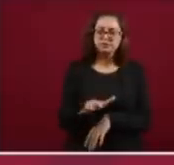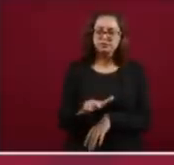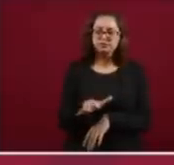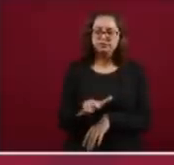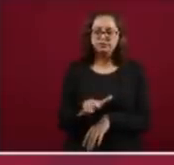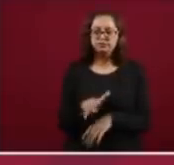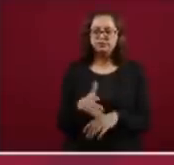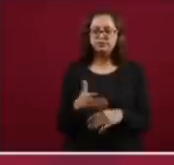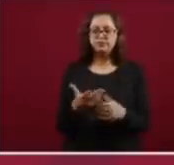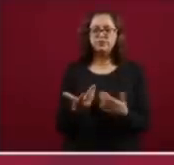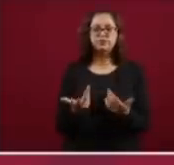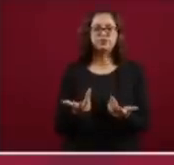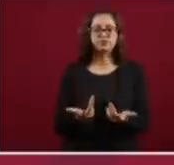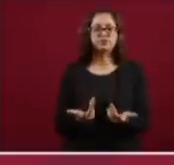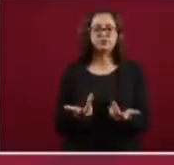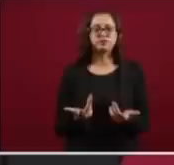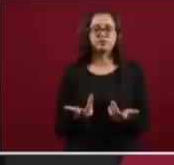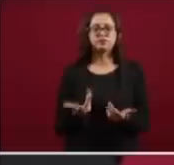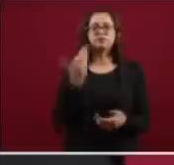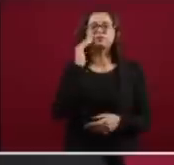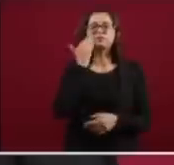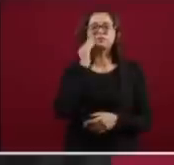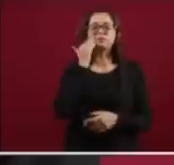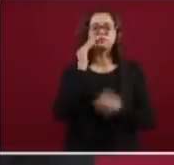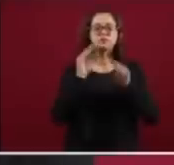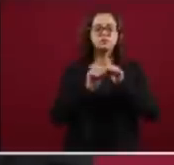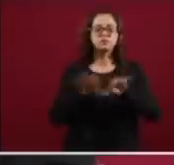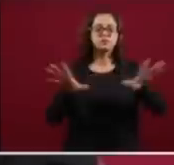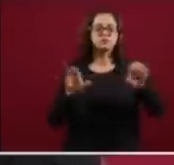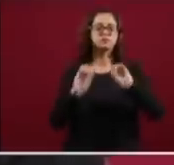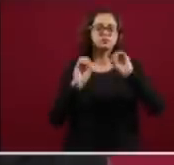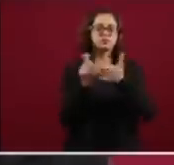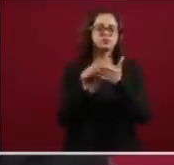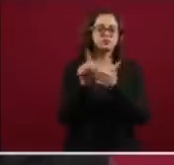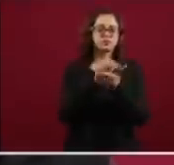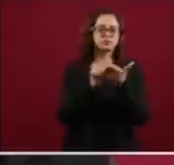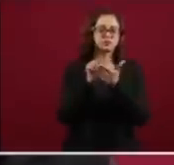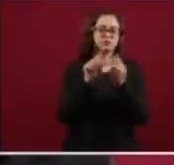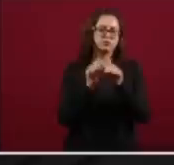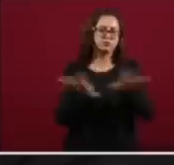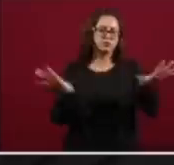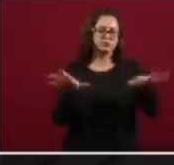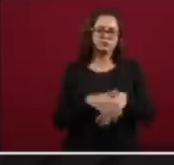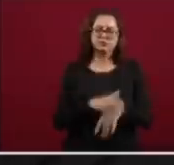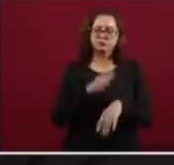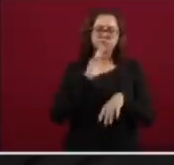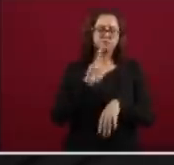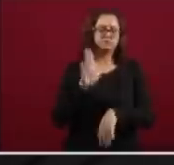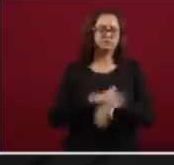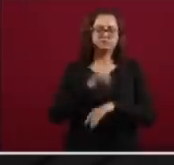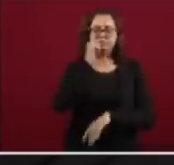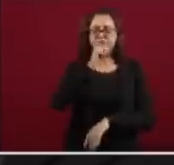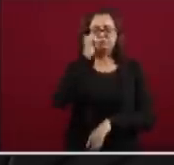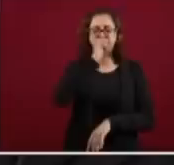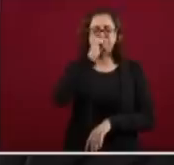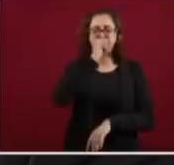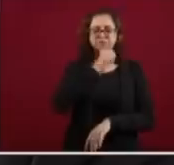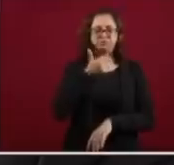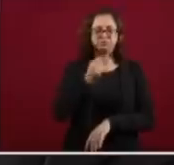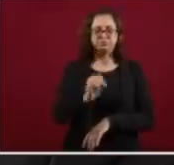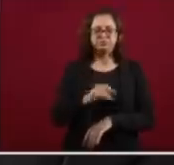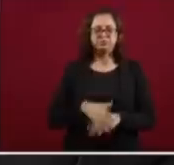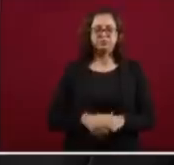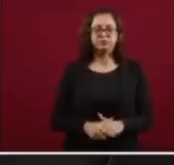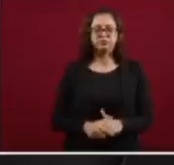a través de el face donde el twitter siempre lo hago así